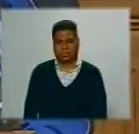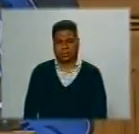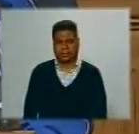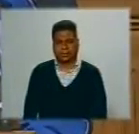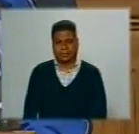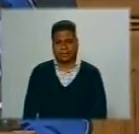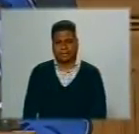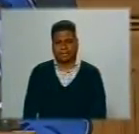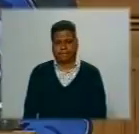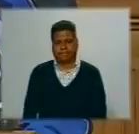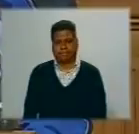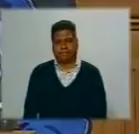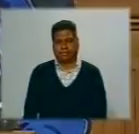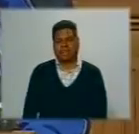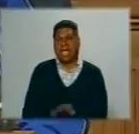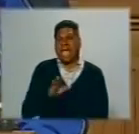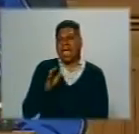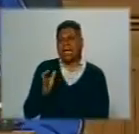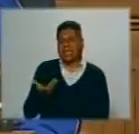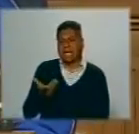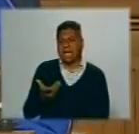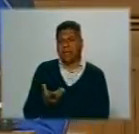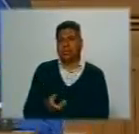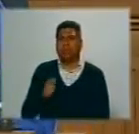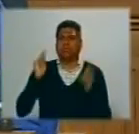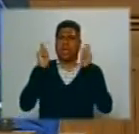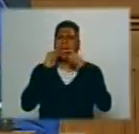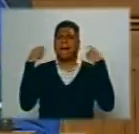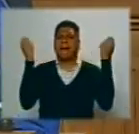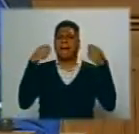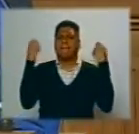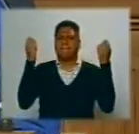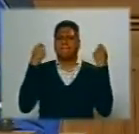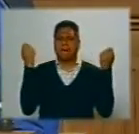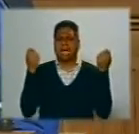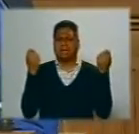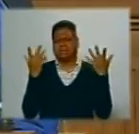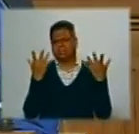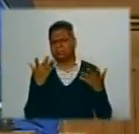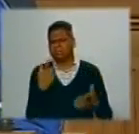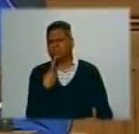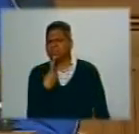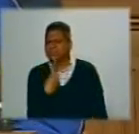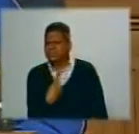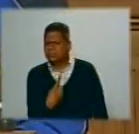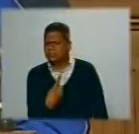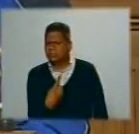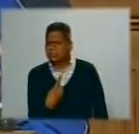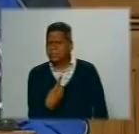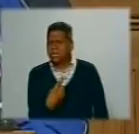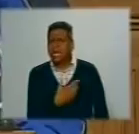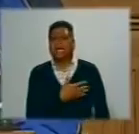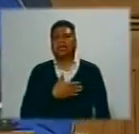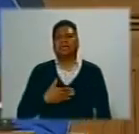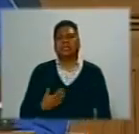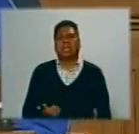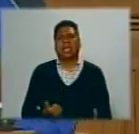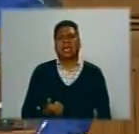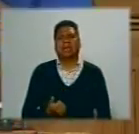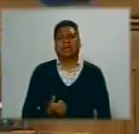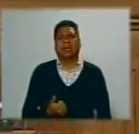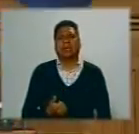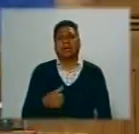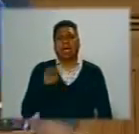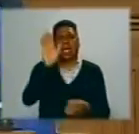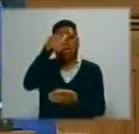durante una campaña de marketing decían que querían elecciones presidenciales,